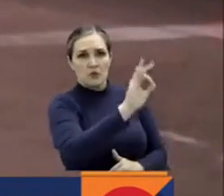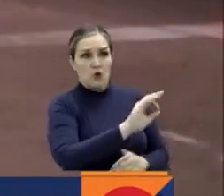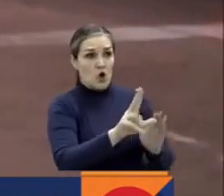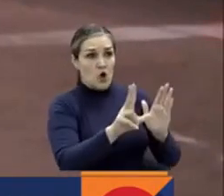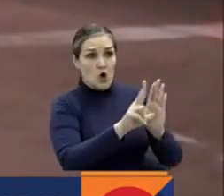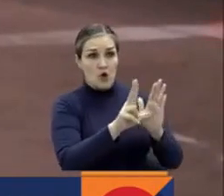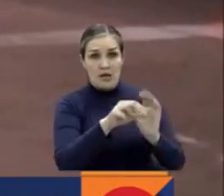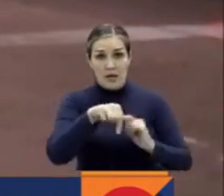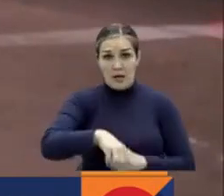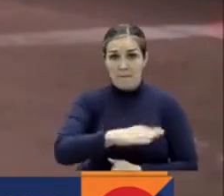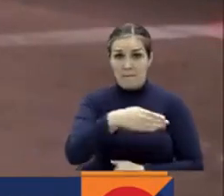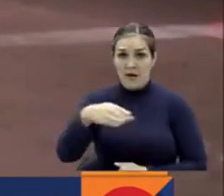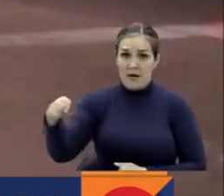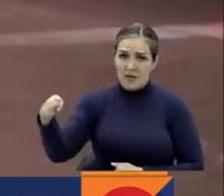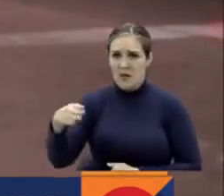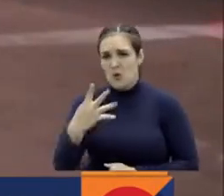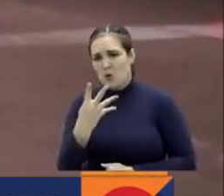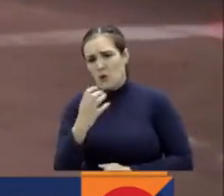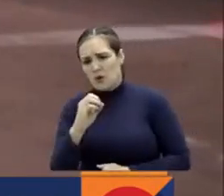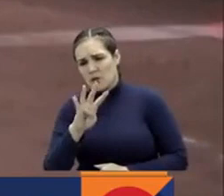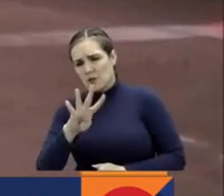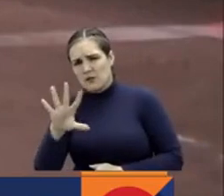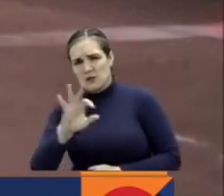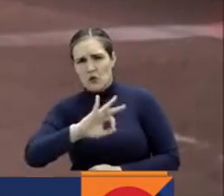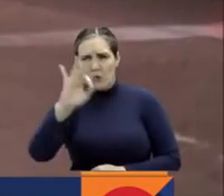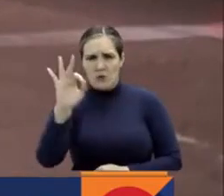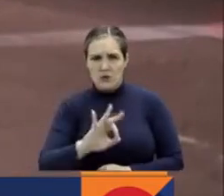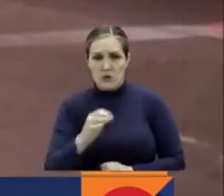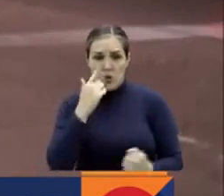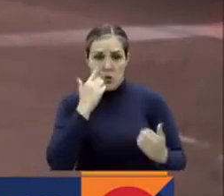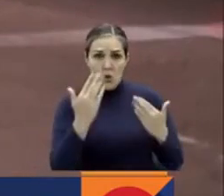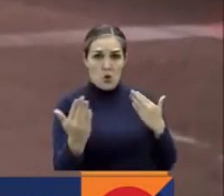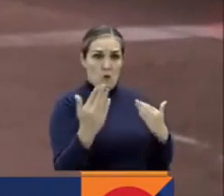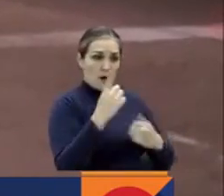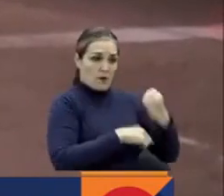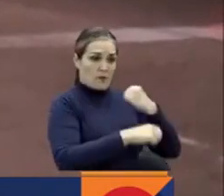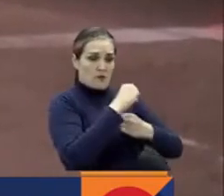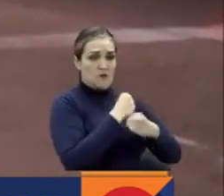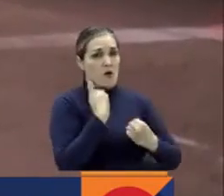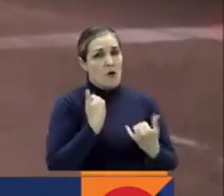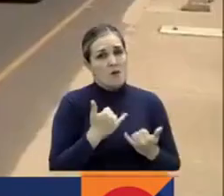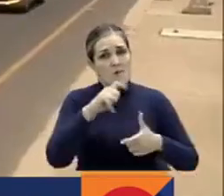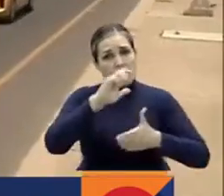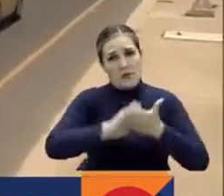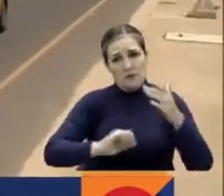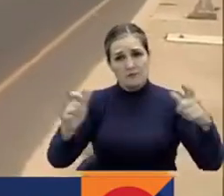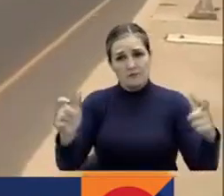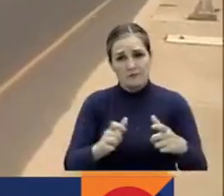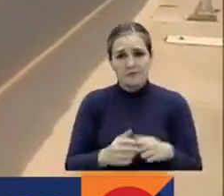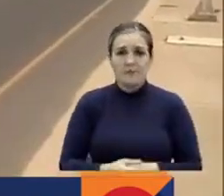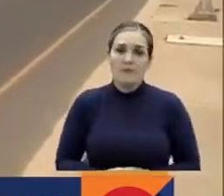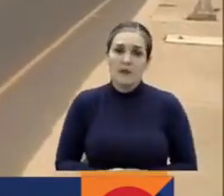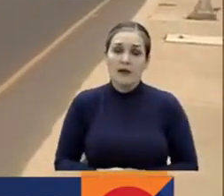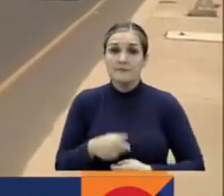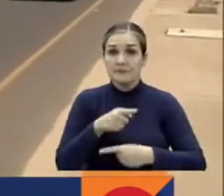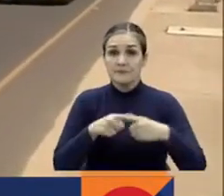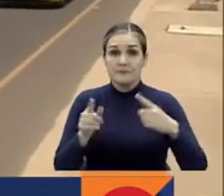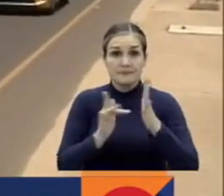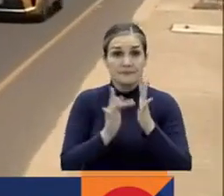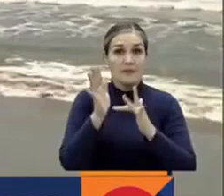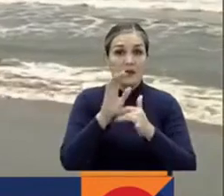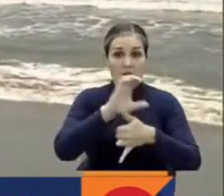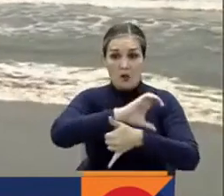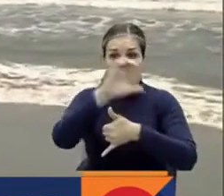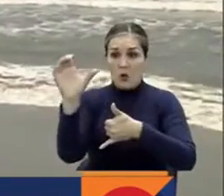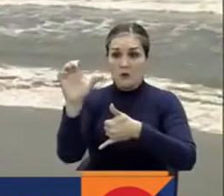en Barranquilla está entre un 40 y un 45% en comparación con el año anterior. En esta Semana Santa, las ciudades de la